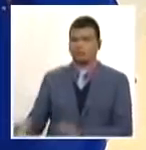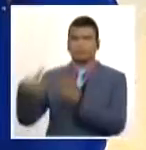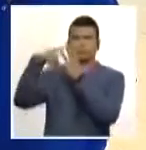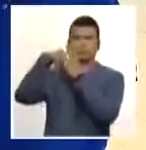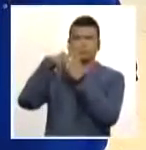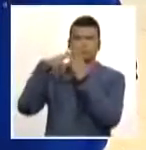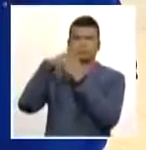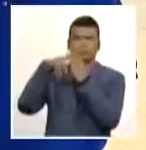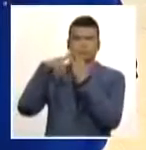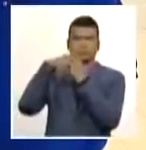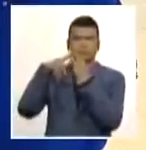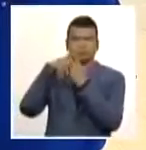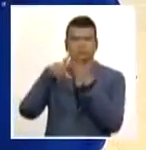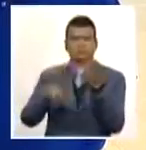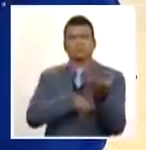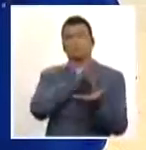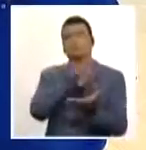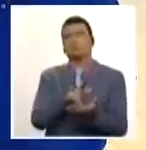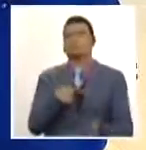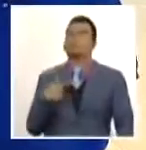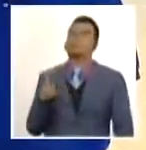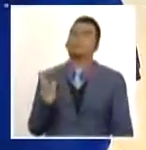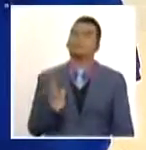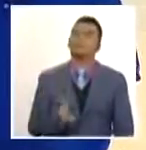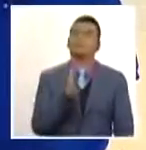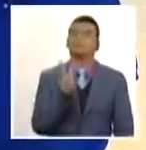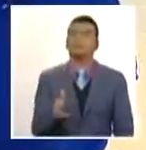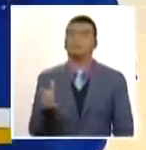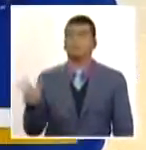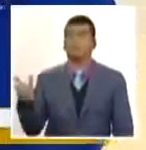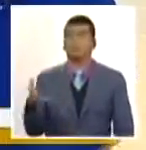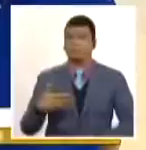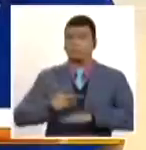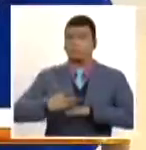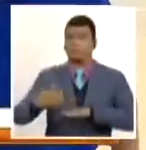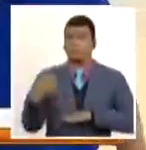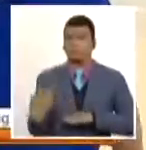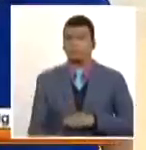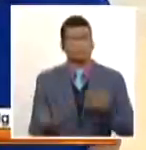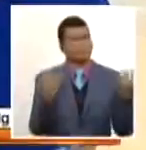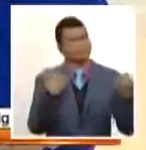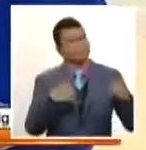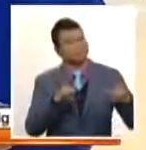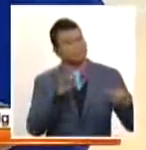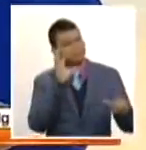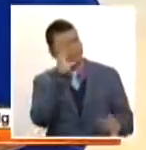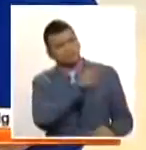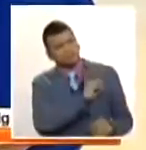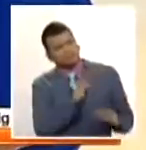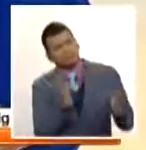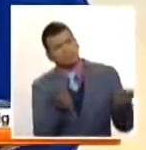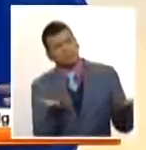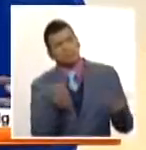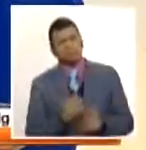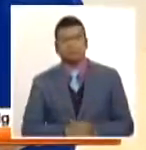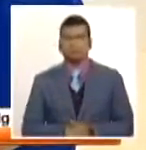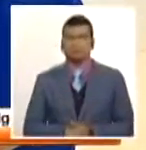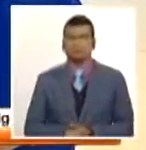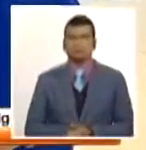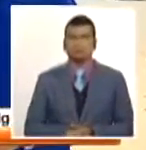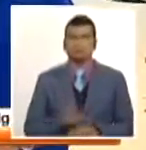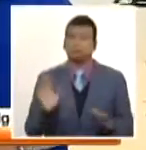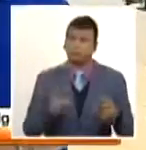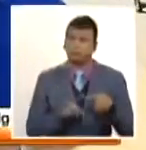haciendo esa caminata que es muy exigente. ¿Qué quedó al final de esta caminata? Bueno, lo primero es que